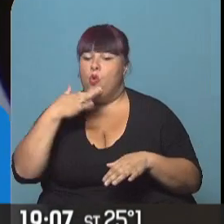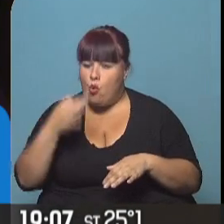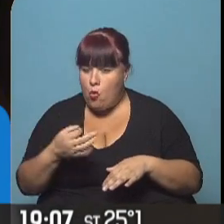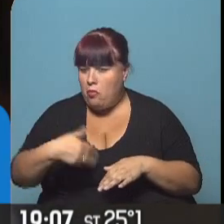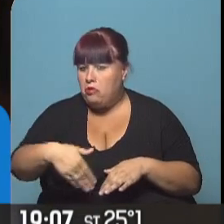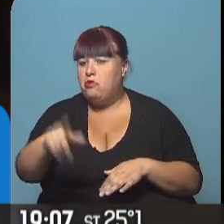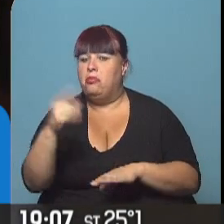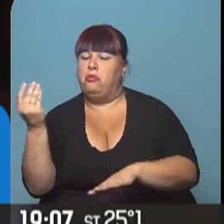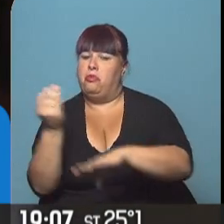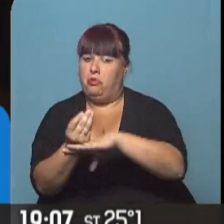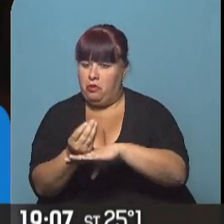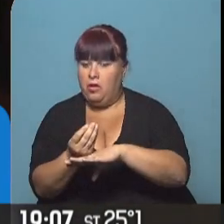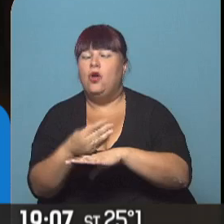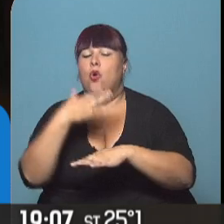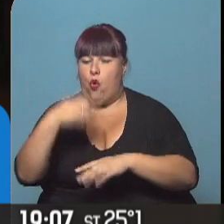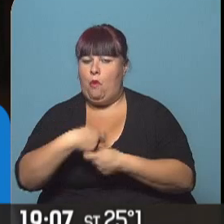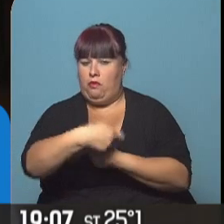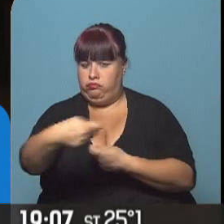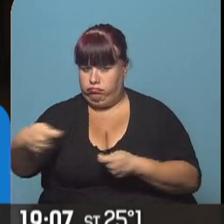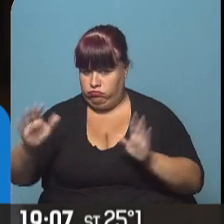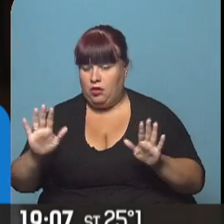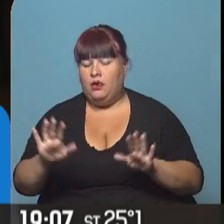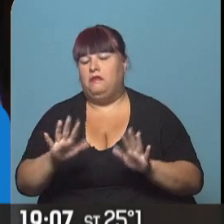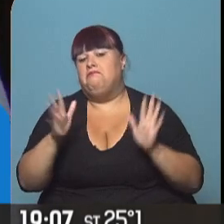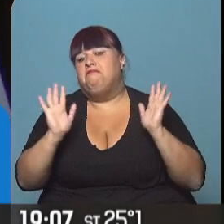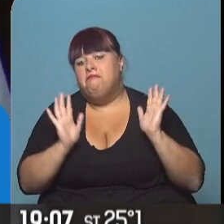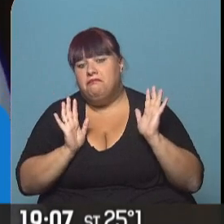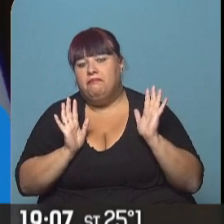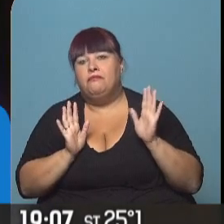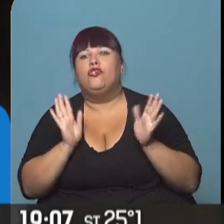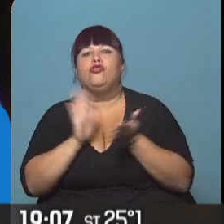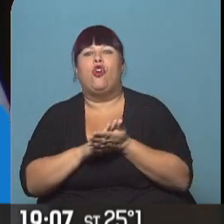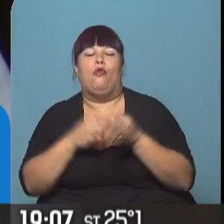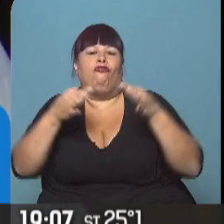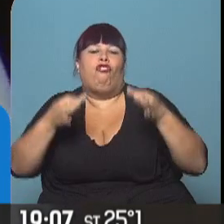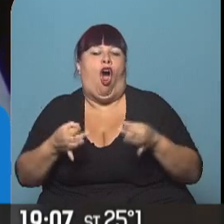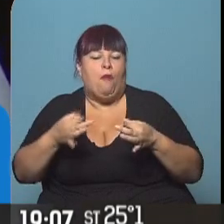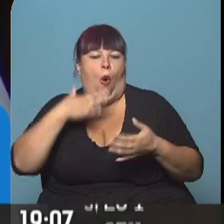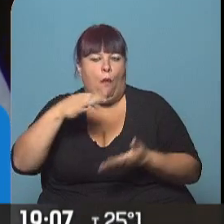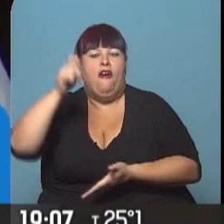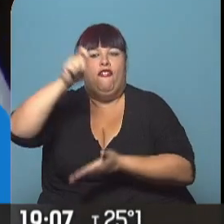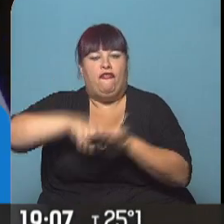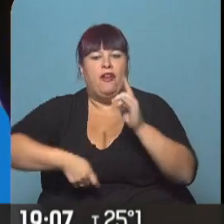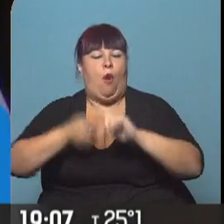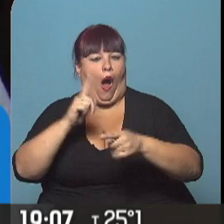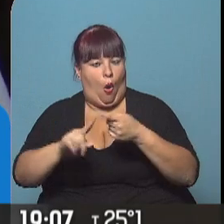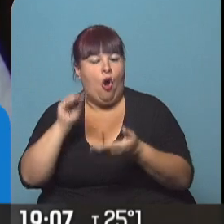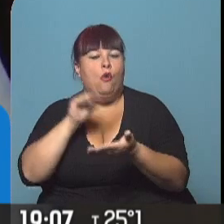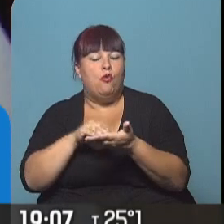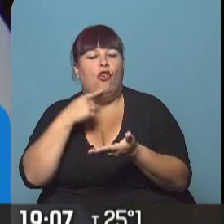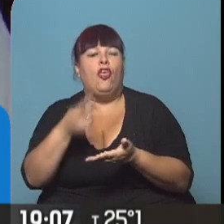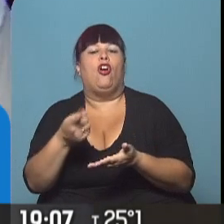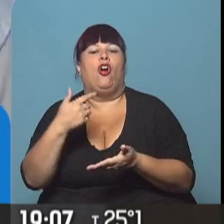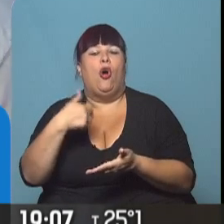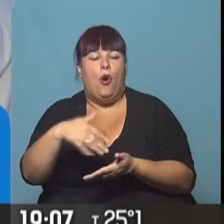a los pocos meses de asumida la presidencia Mauricio Macri, al menos en términos formales, firmó un acuerdo donde dijo que